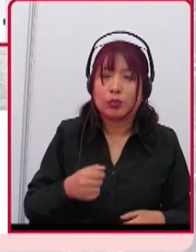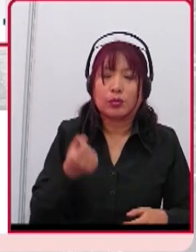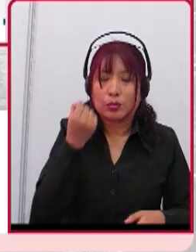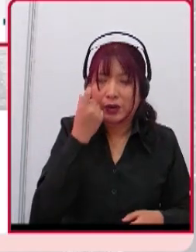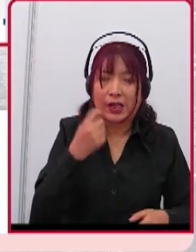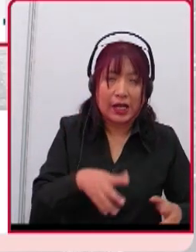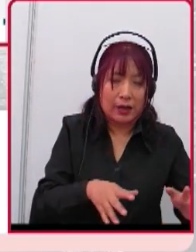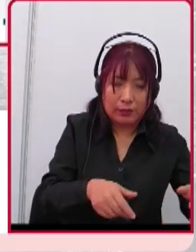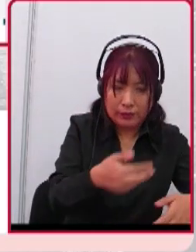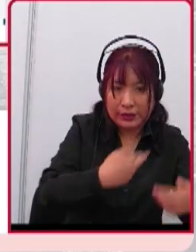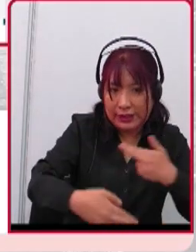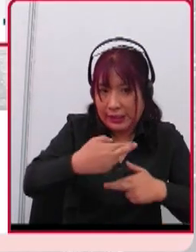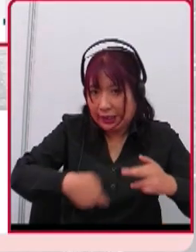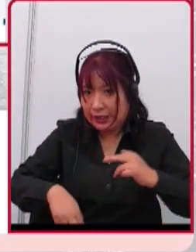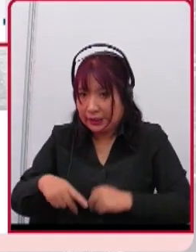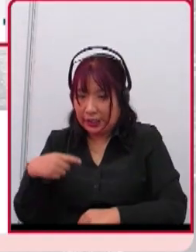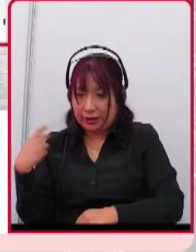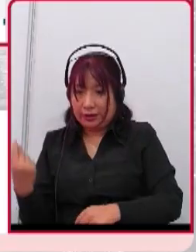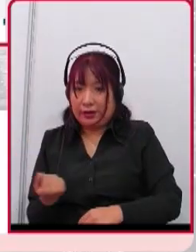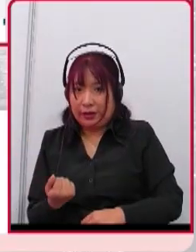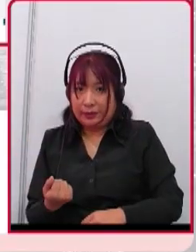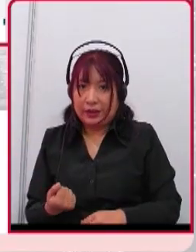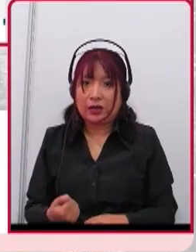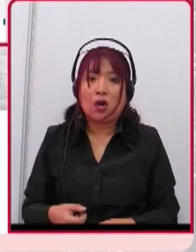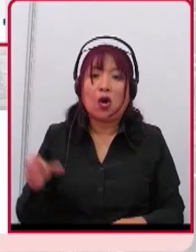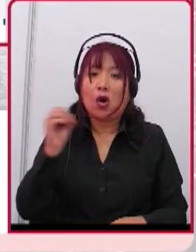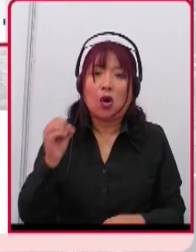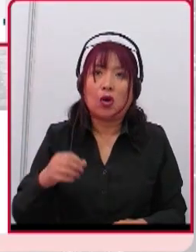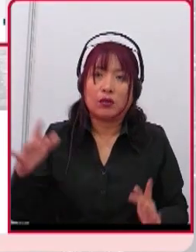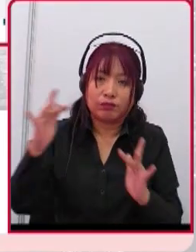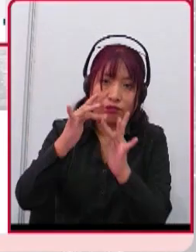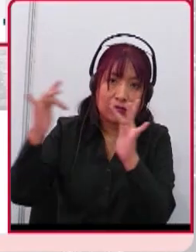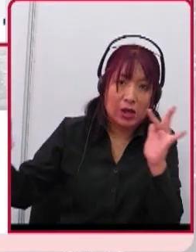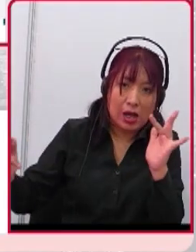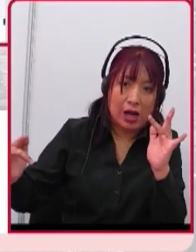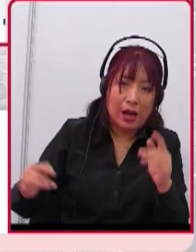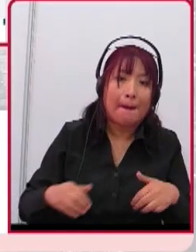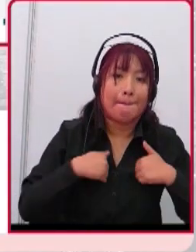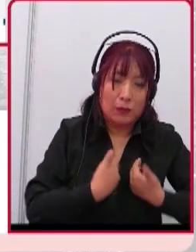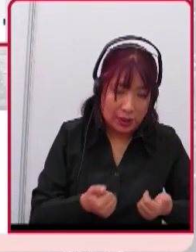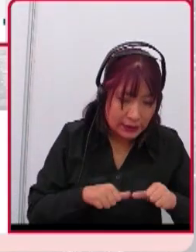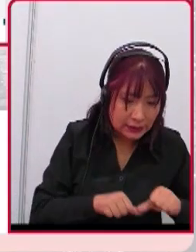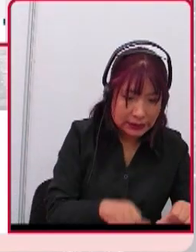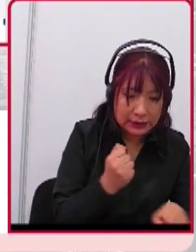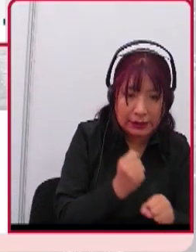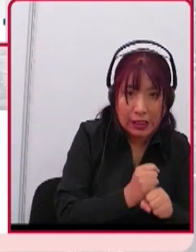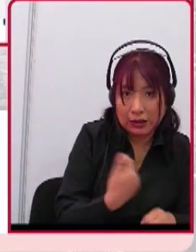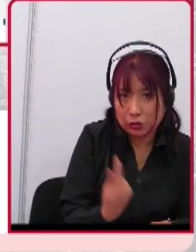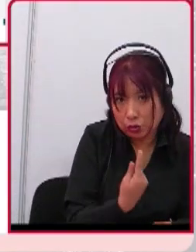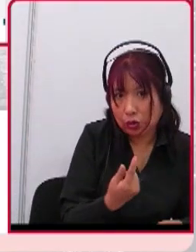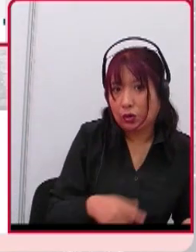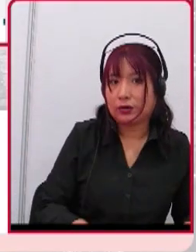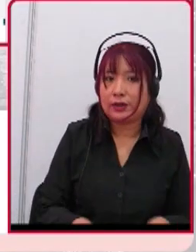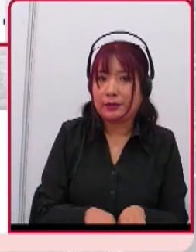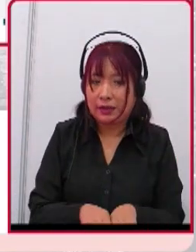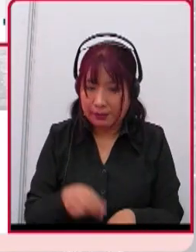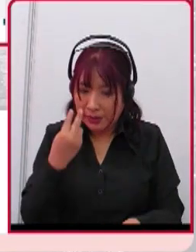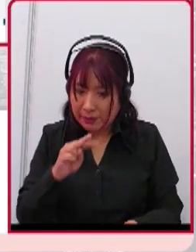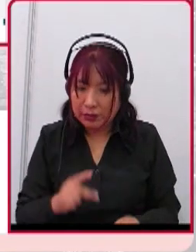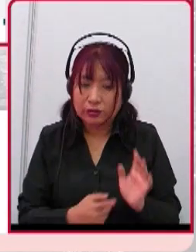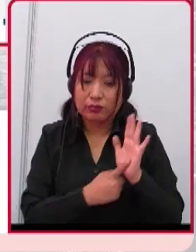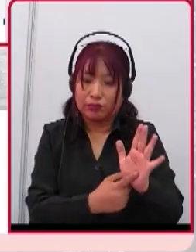una exploración geológica. Es con ello que nosotros presentamos una propuesta muy interesante, como lo veíamos viendo,